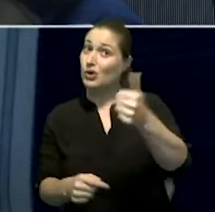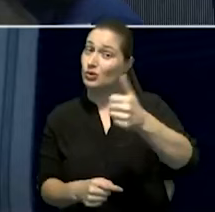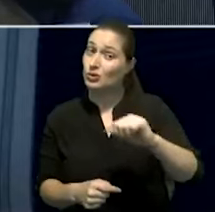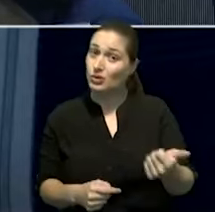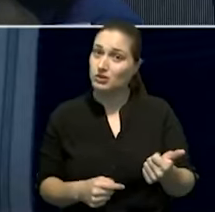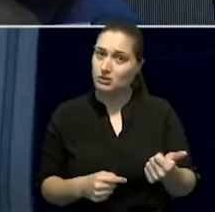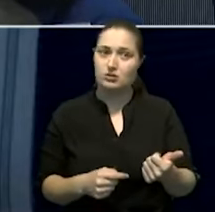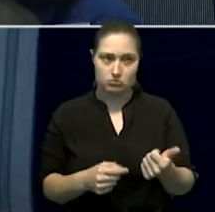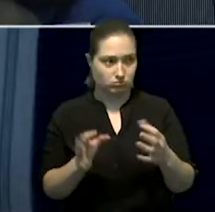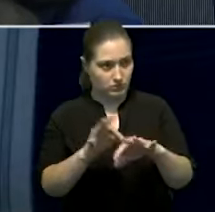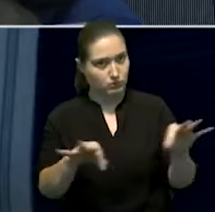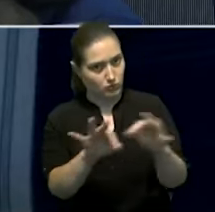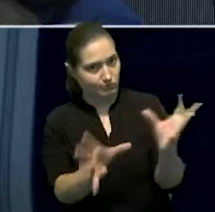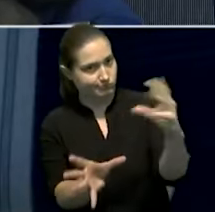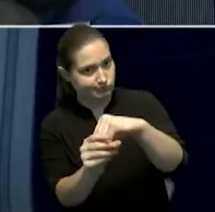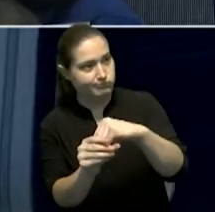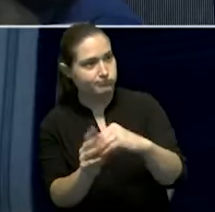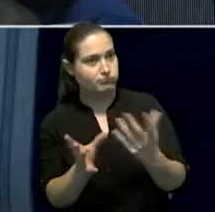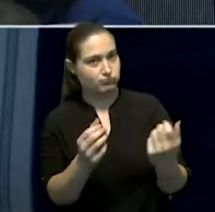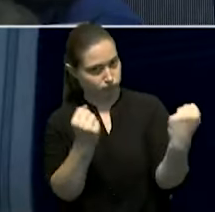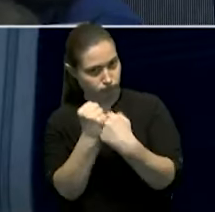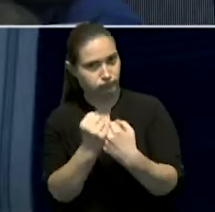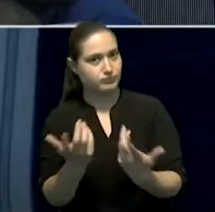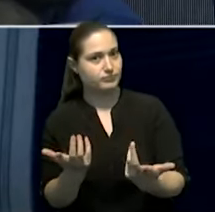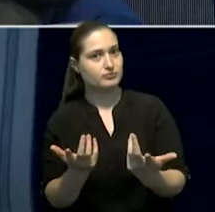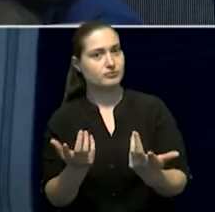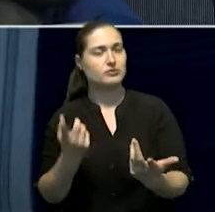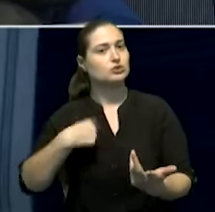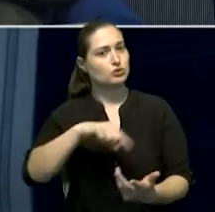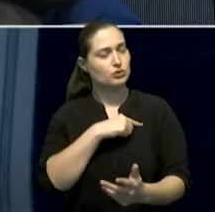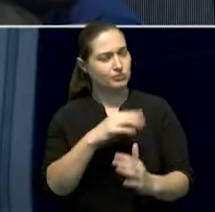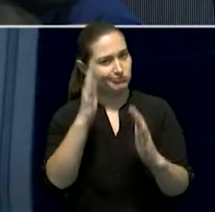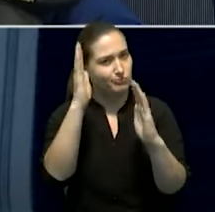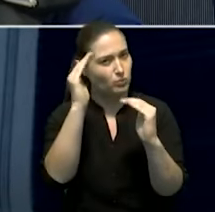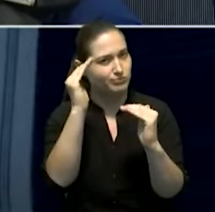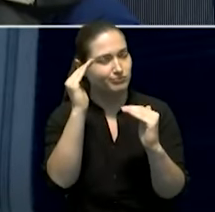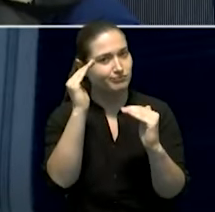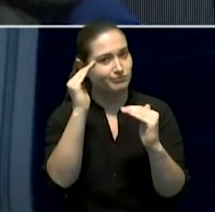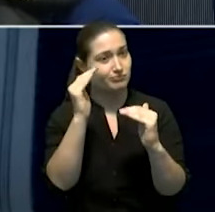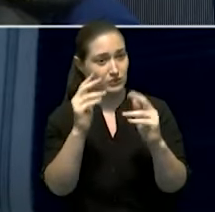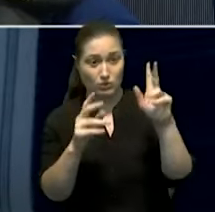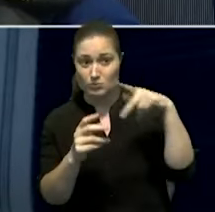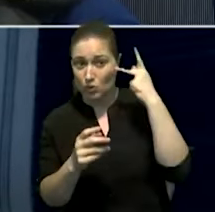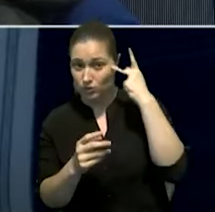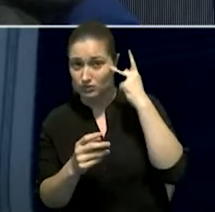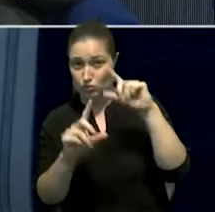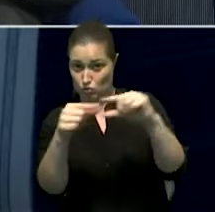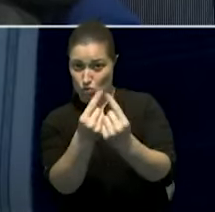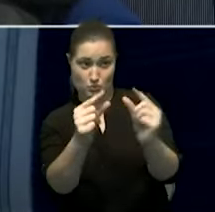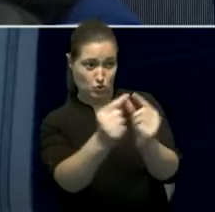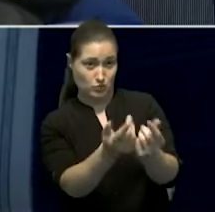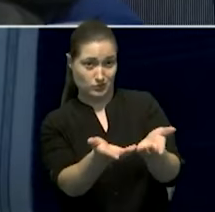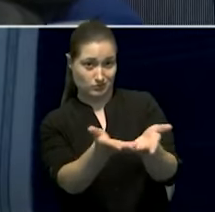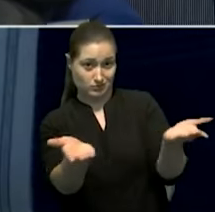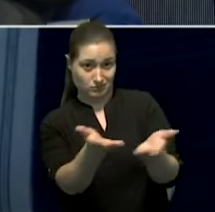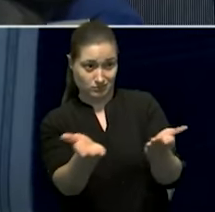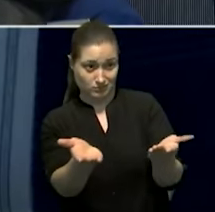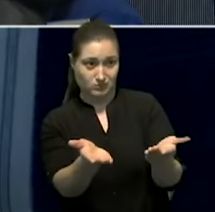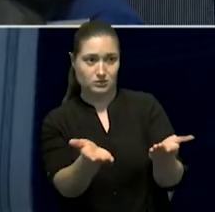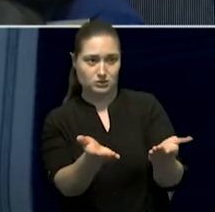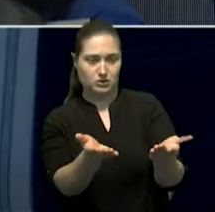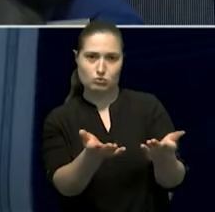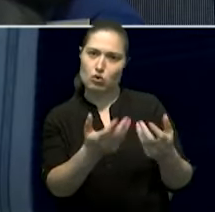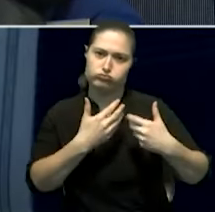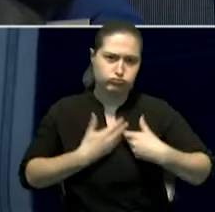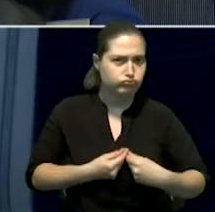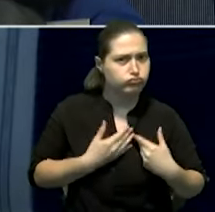su rol nosotros lo que esperamos con los partido de oposición es que sean sensatos